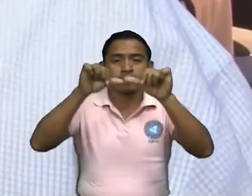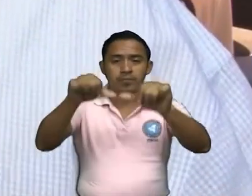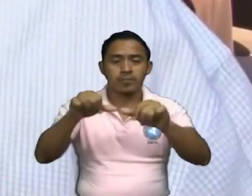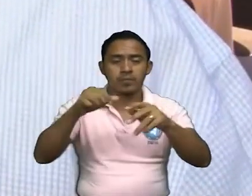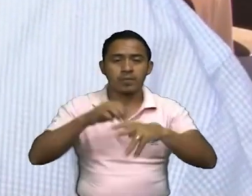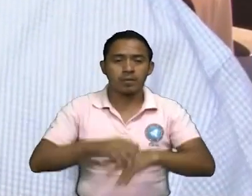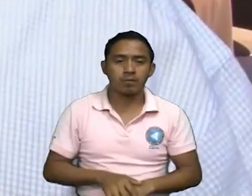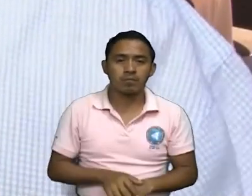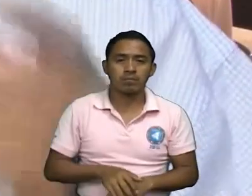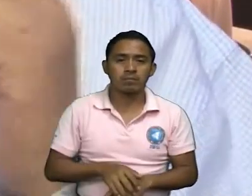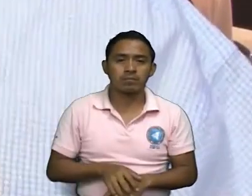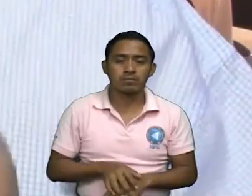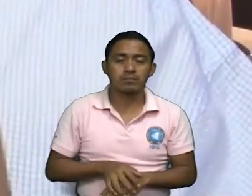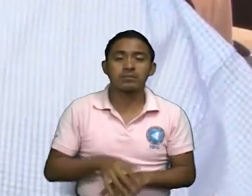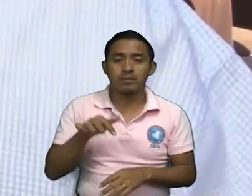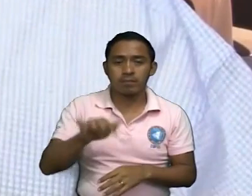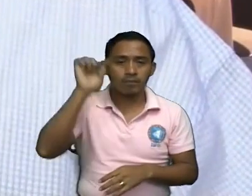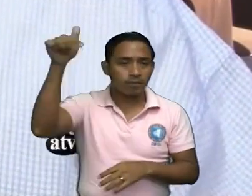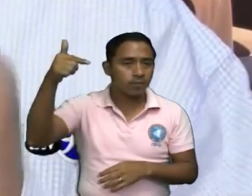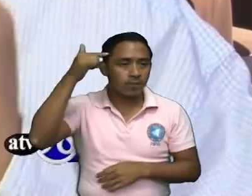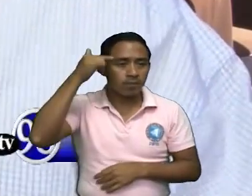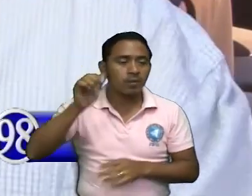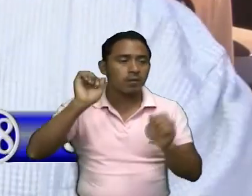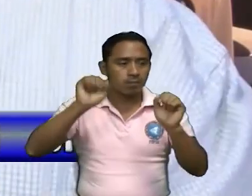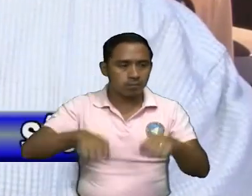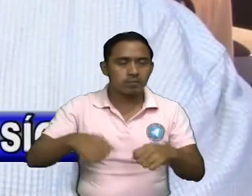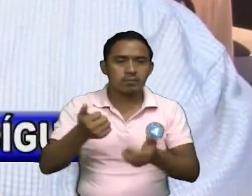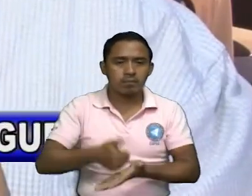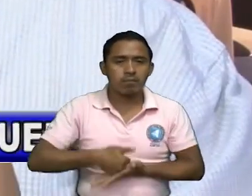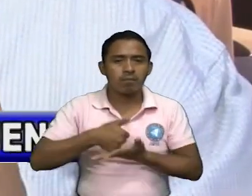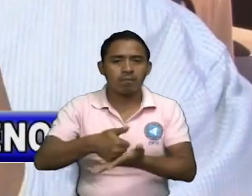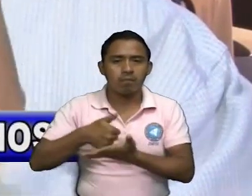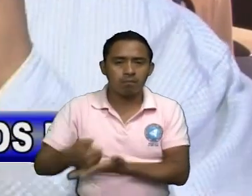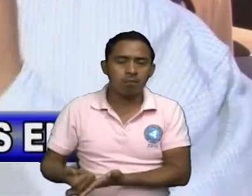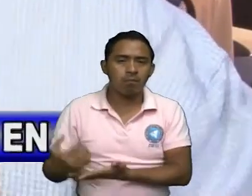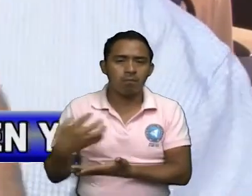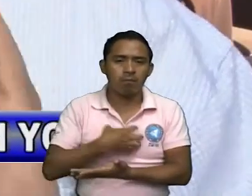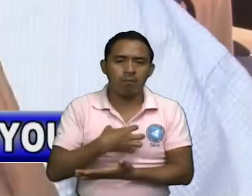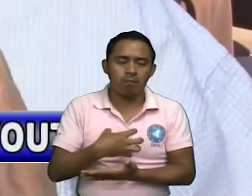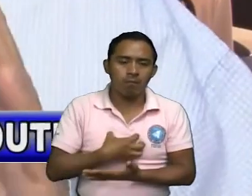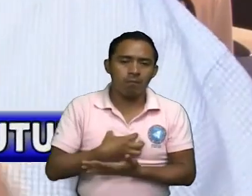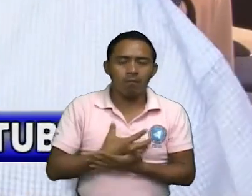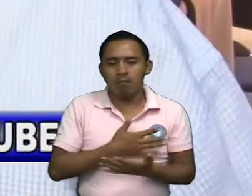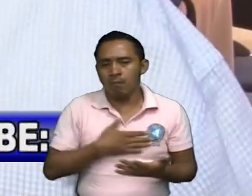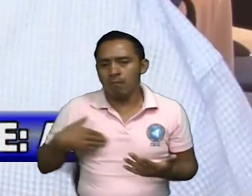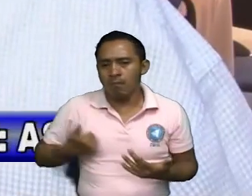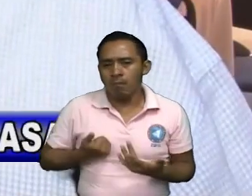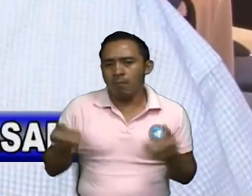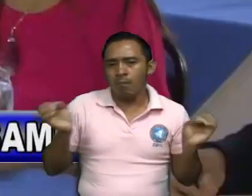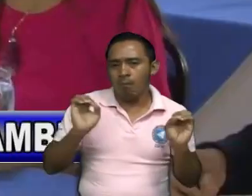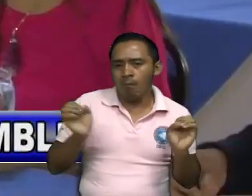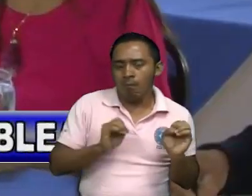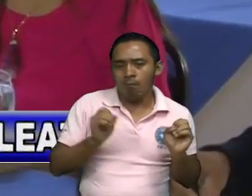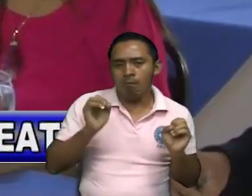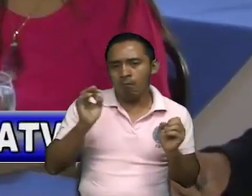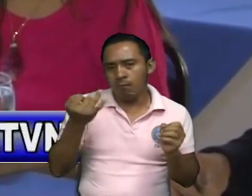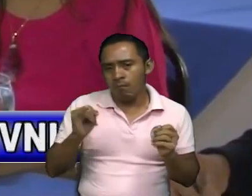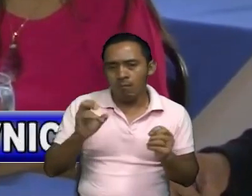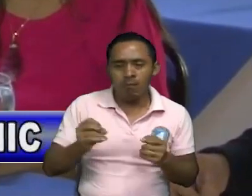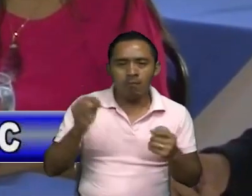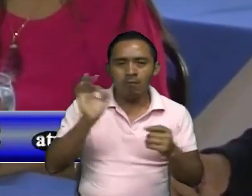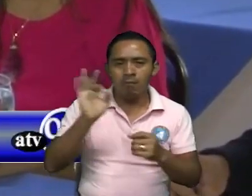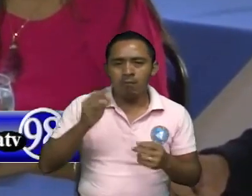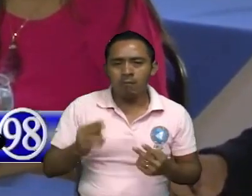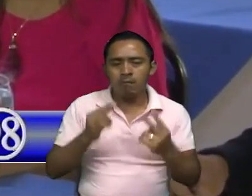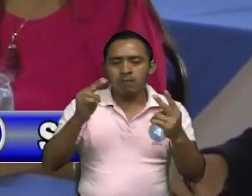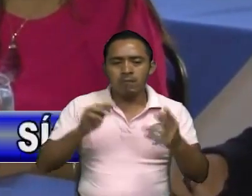poder, este es el gobierno que puede ayudarle a salir de la situación de pobreza o mejorar su calidad de vida. Y es que el